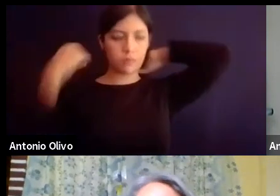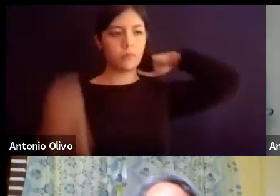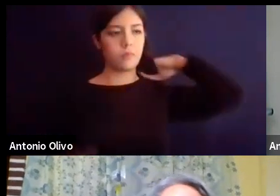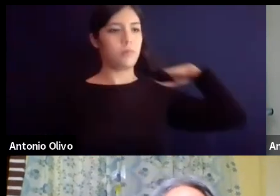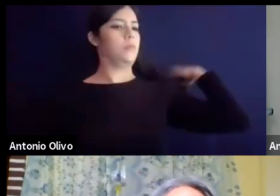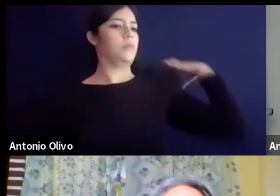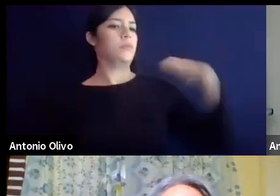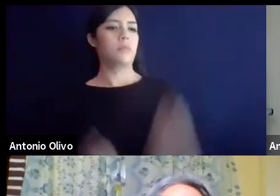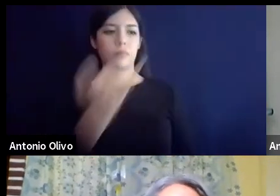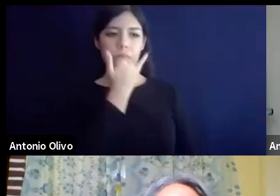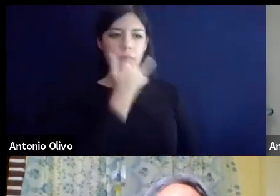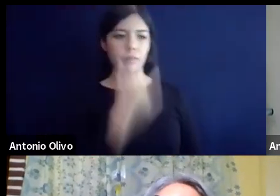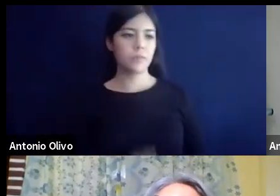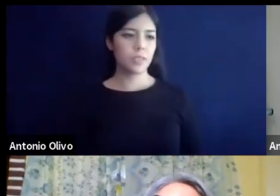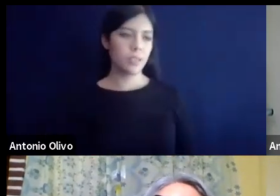Perdón, bueno, yo